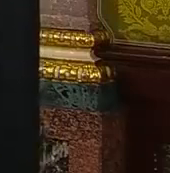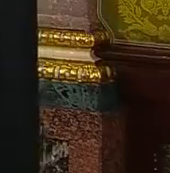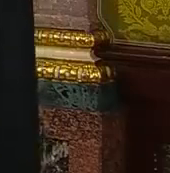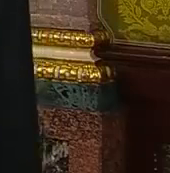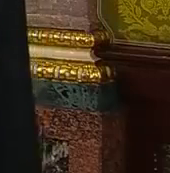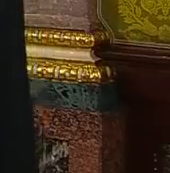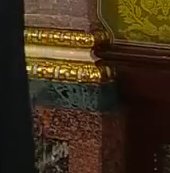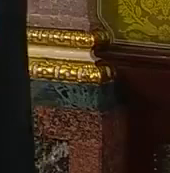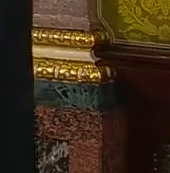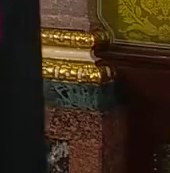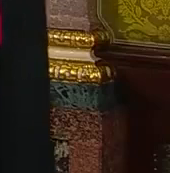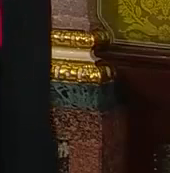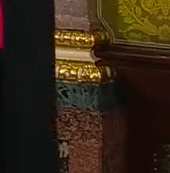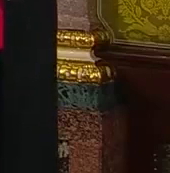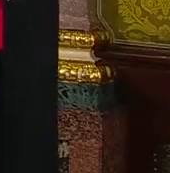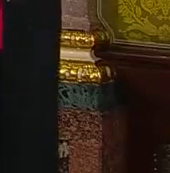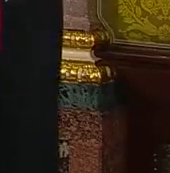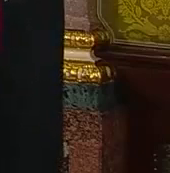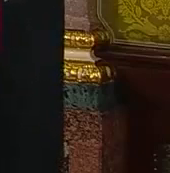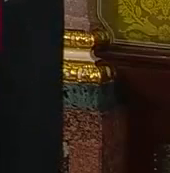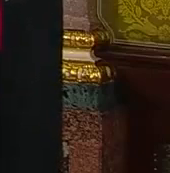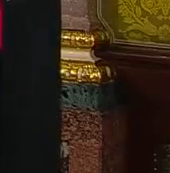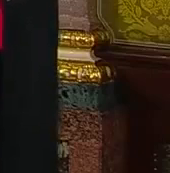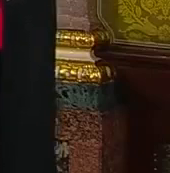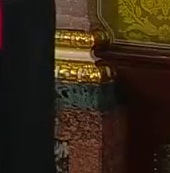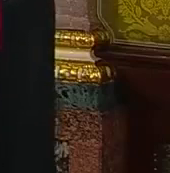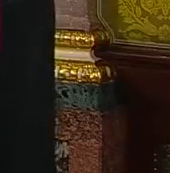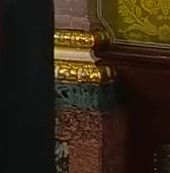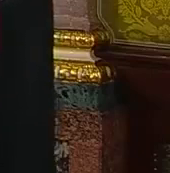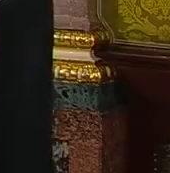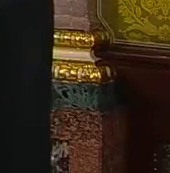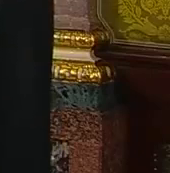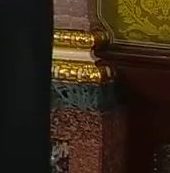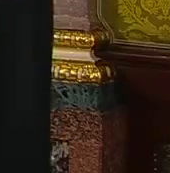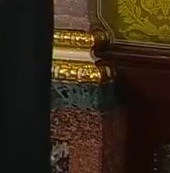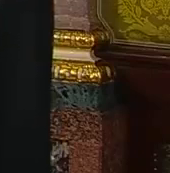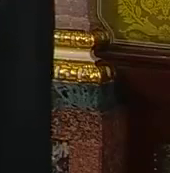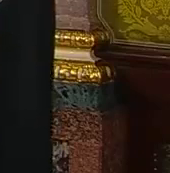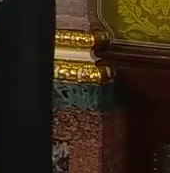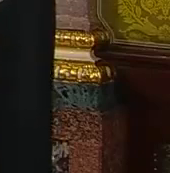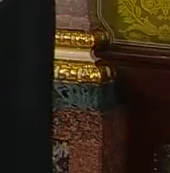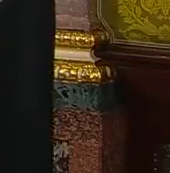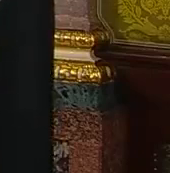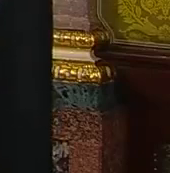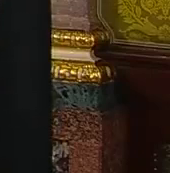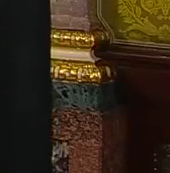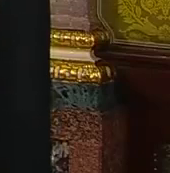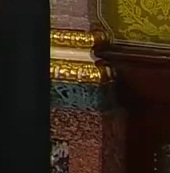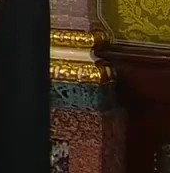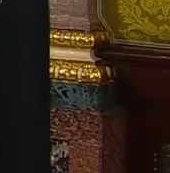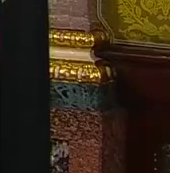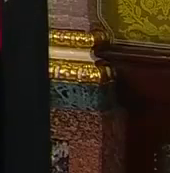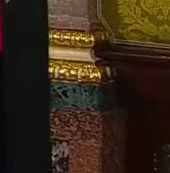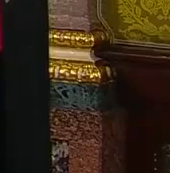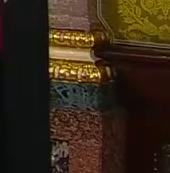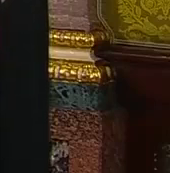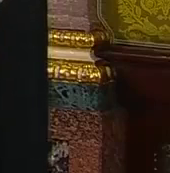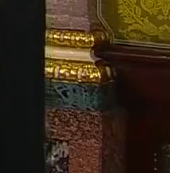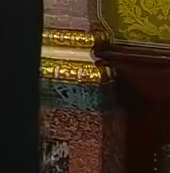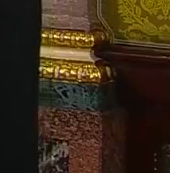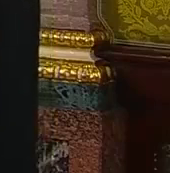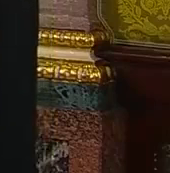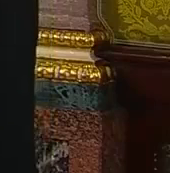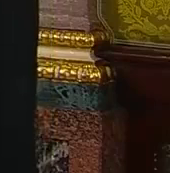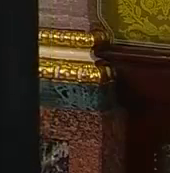gusto estar con ustedes. Así es, y también a Wemansin Rodríguez. ¿Qué tal, Saraí? ¿Qué tal, Patricia? Un gusto de estar con todos ustedes en esta transmisión. Tendremos